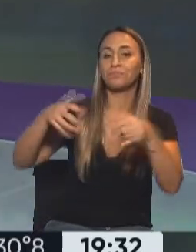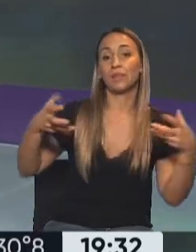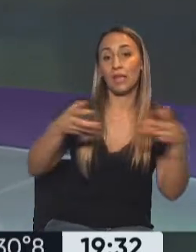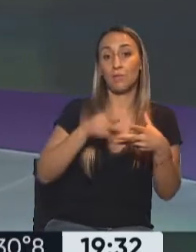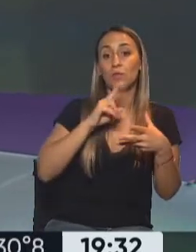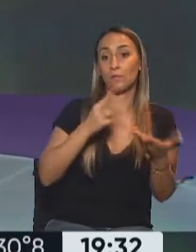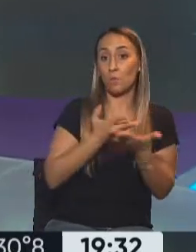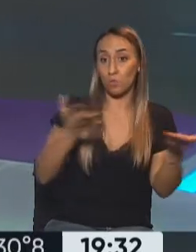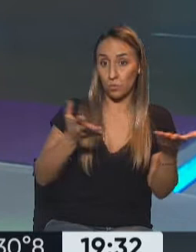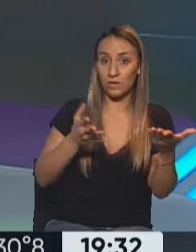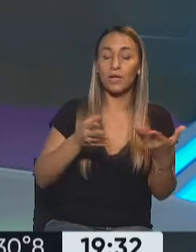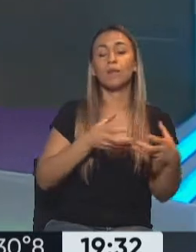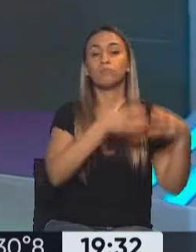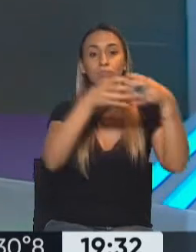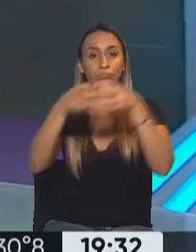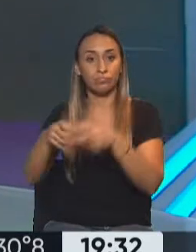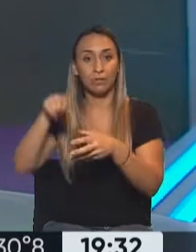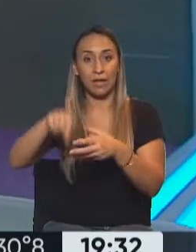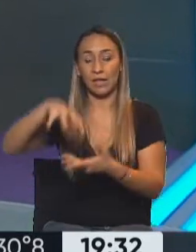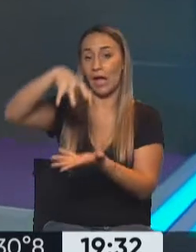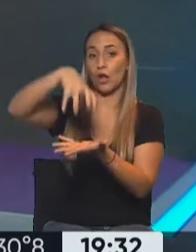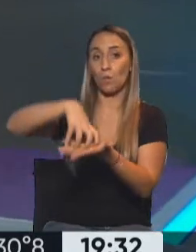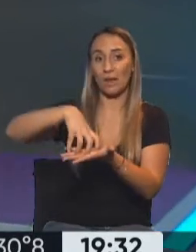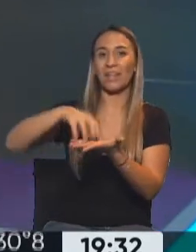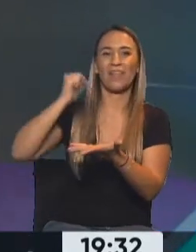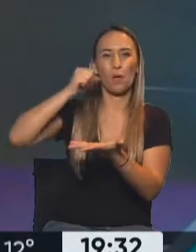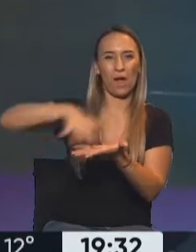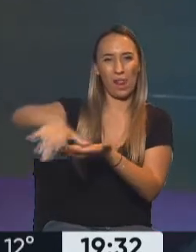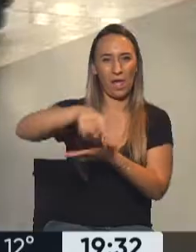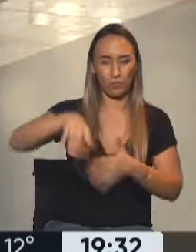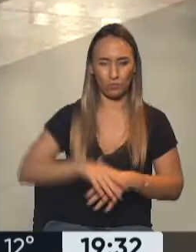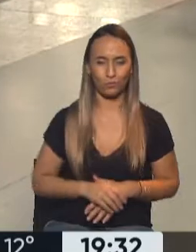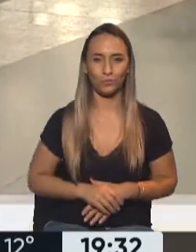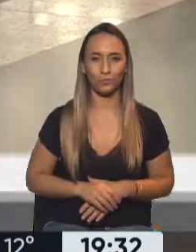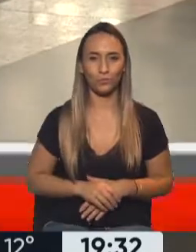pública al Aeroparque Jorge Newbery de Buenos Aires para conocer cuál es la situación.